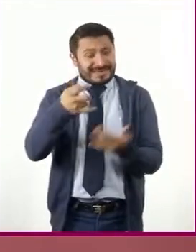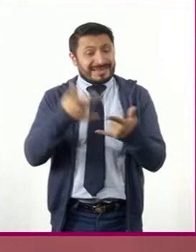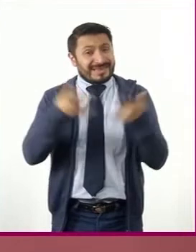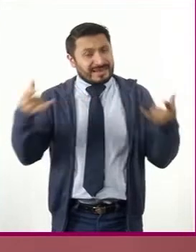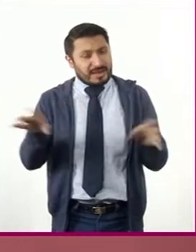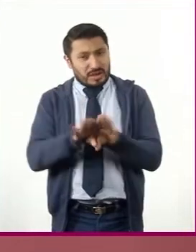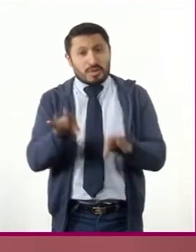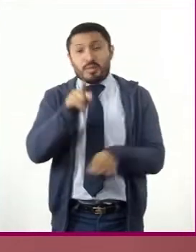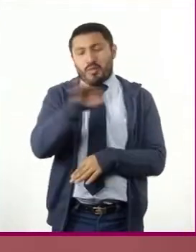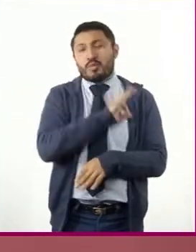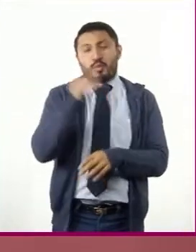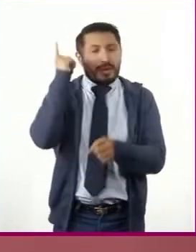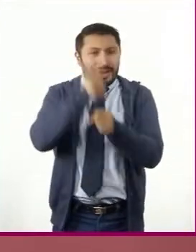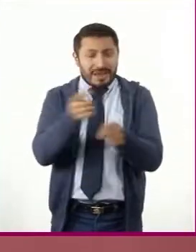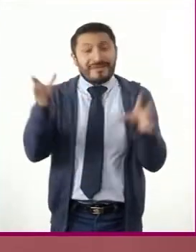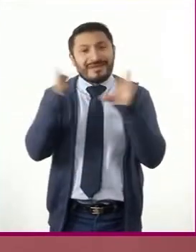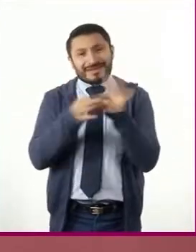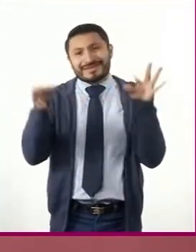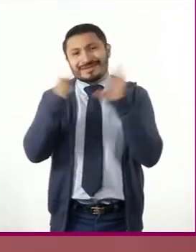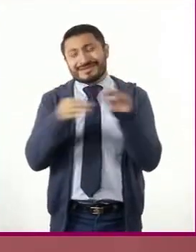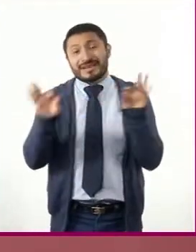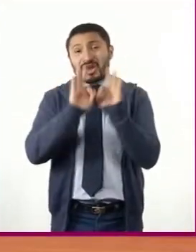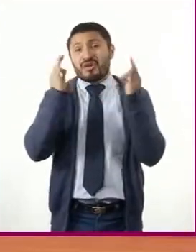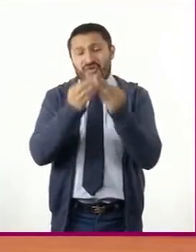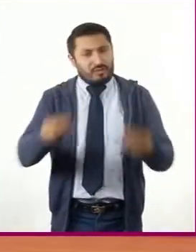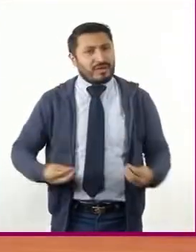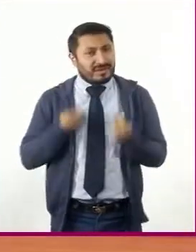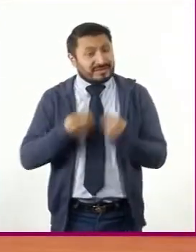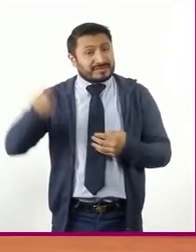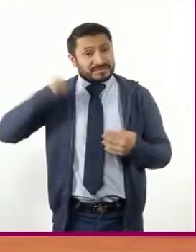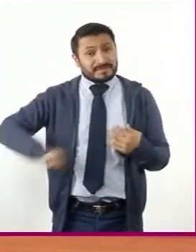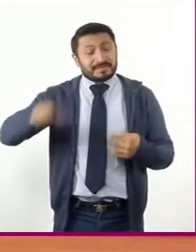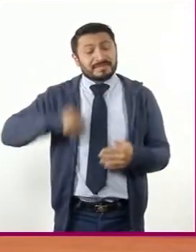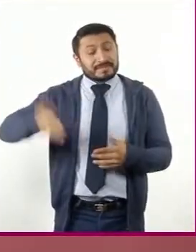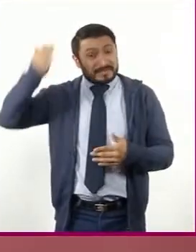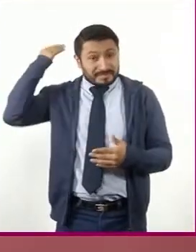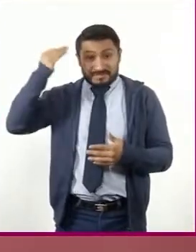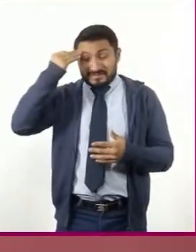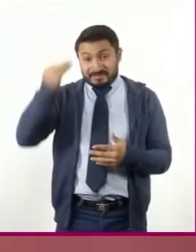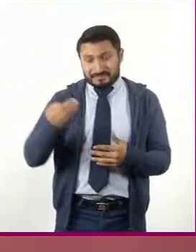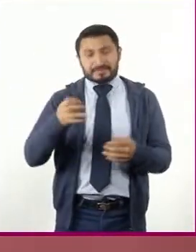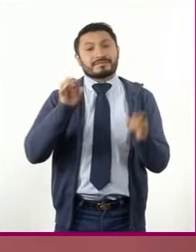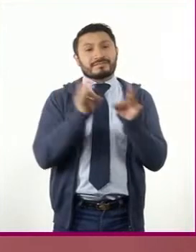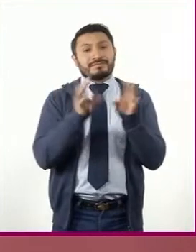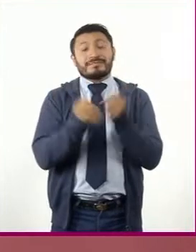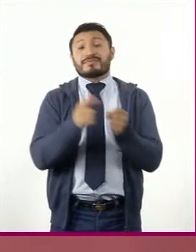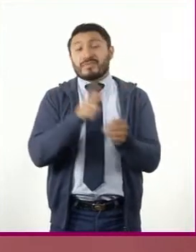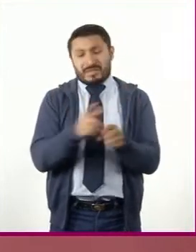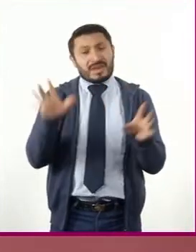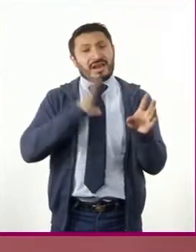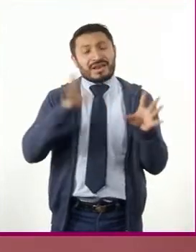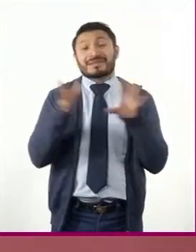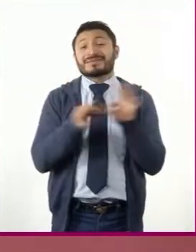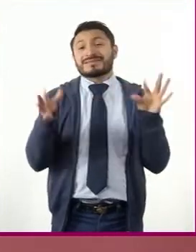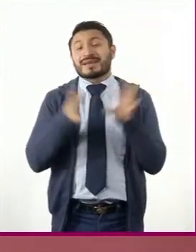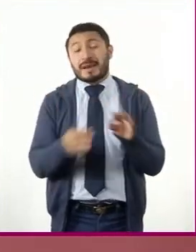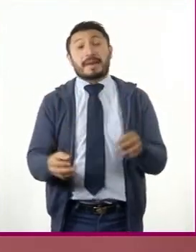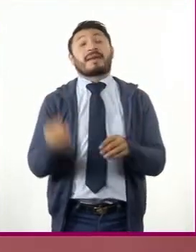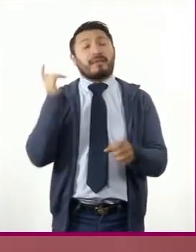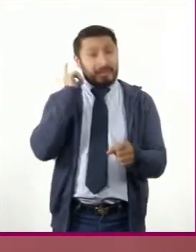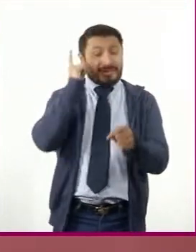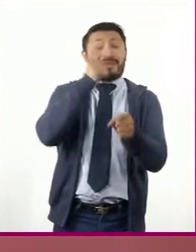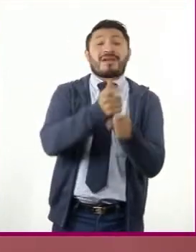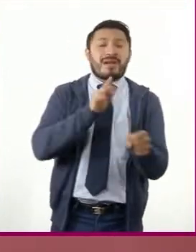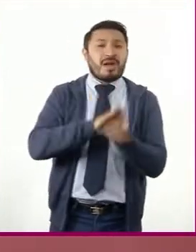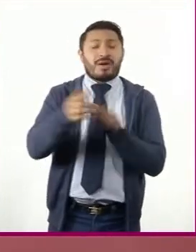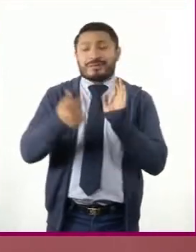posible identificar descripciones del modo en que vivían? ¿Los acontecimientos sociales están descritos? Descubramos qué